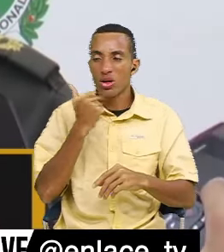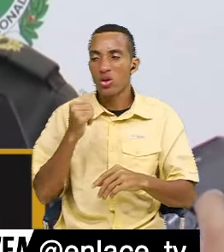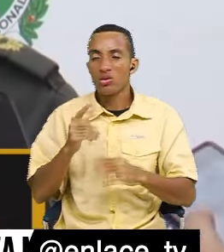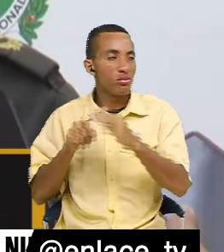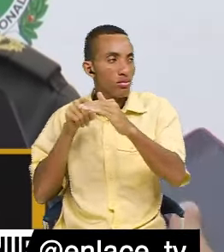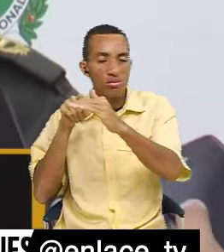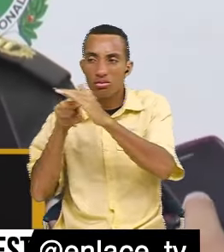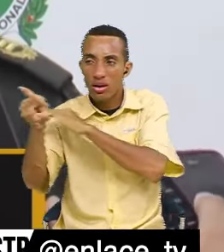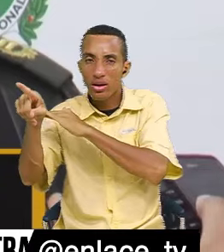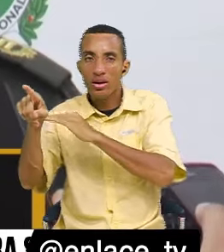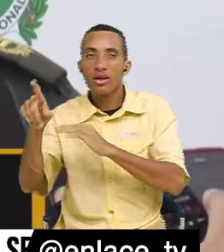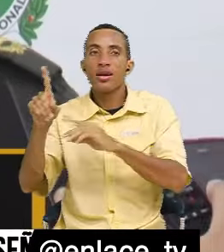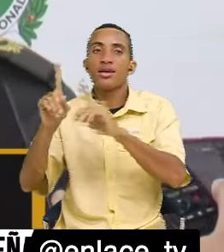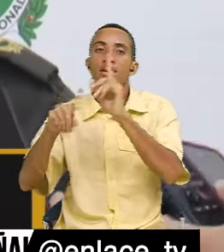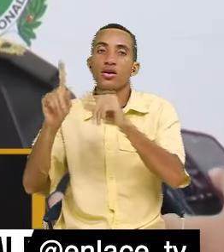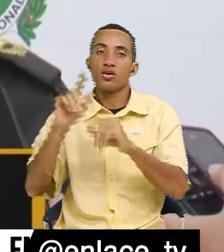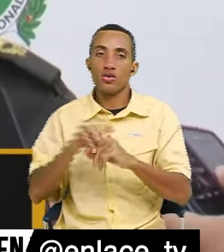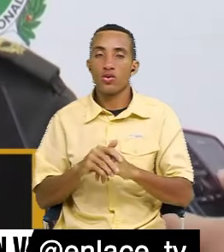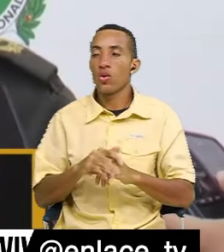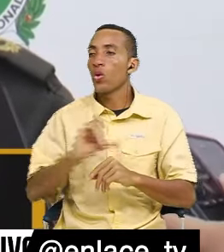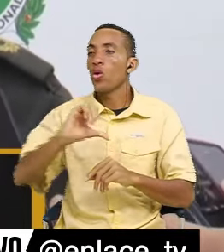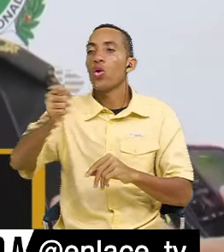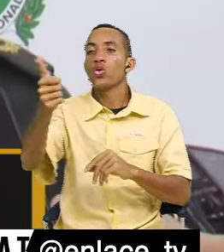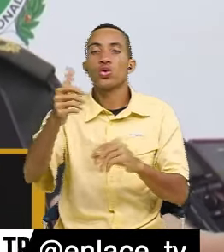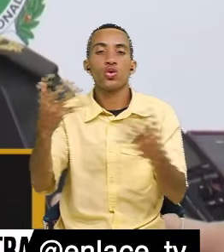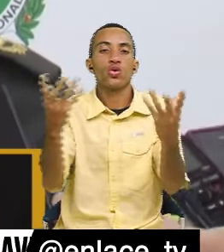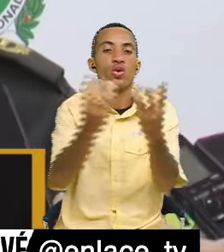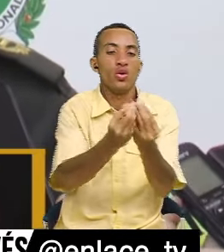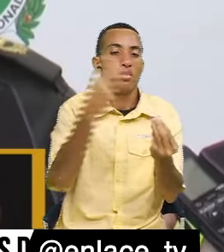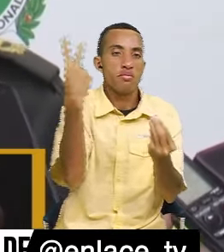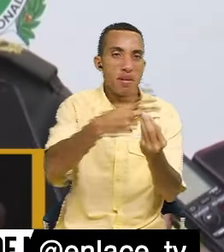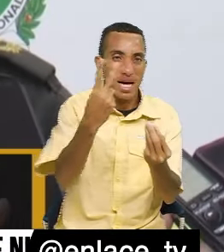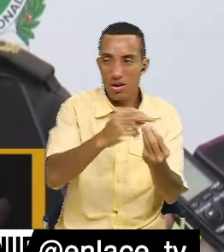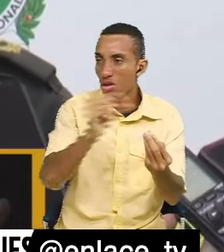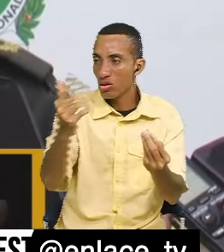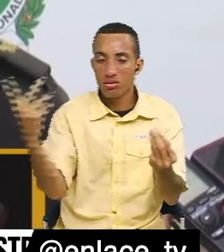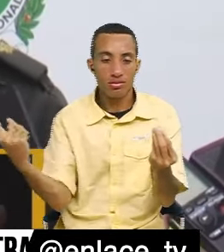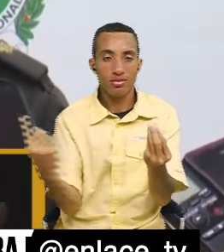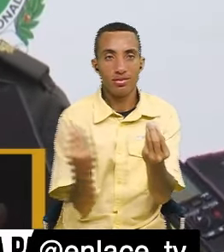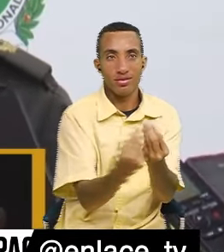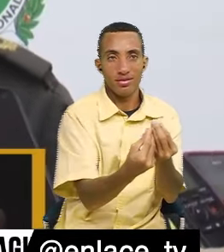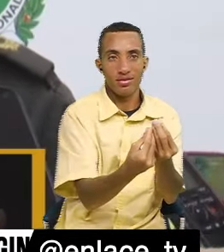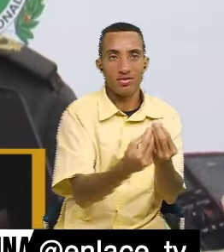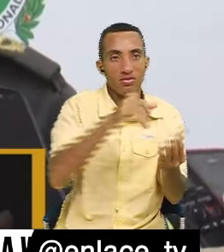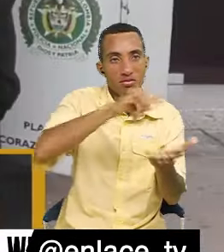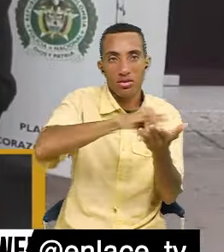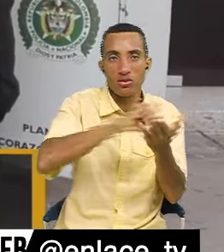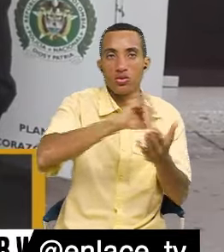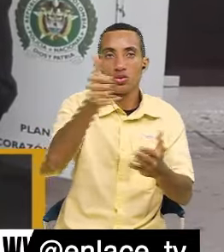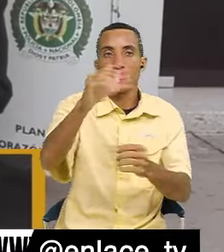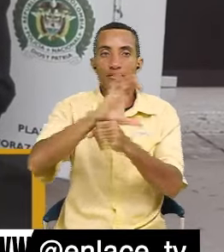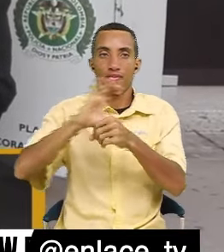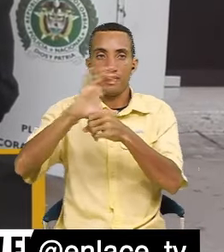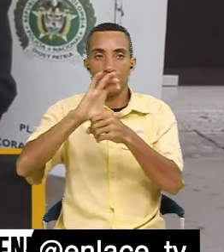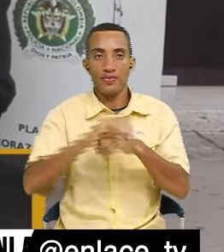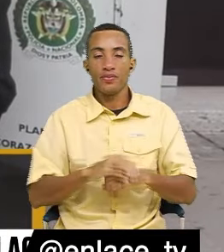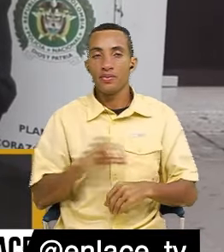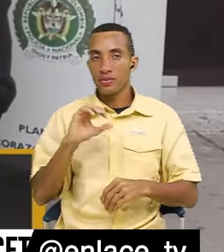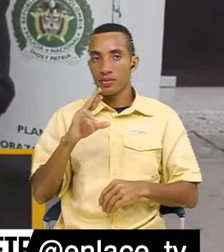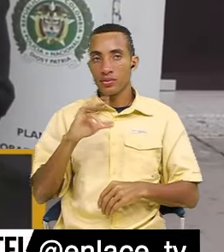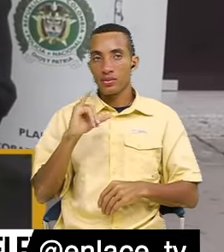huyendo o terminan evadiendo o terminan adhiriéndose a otros grupos de la misma estructura en otras ciudades. Richard y Machalanga,